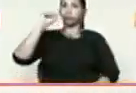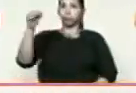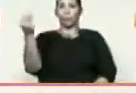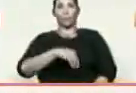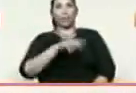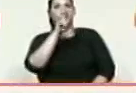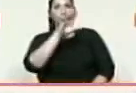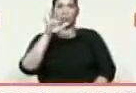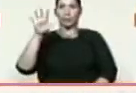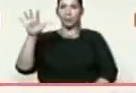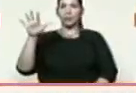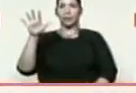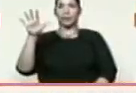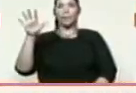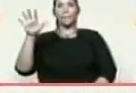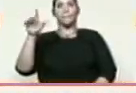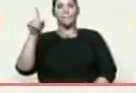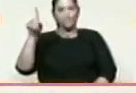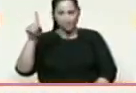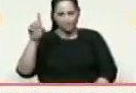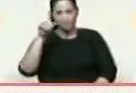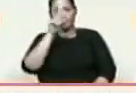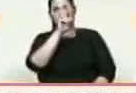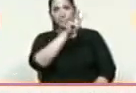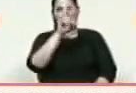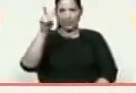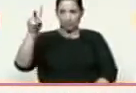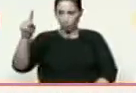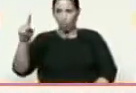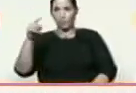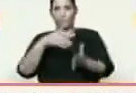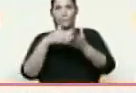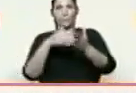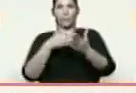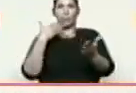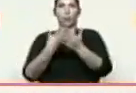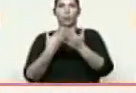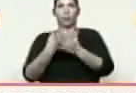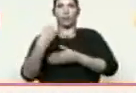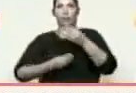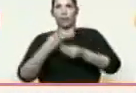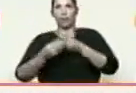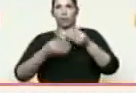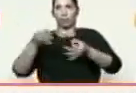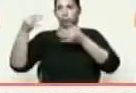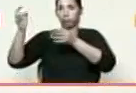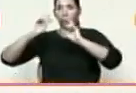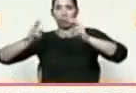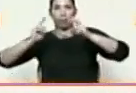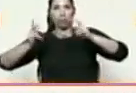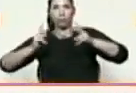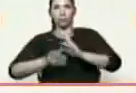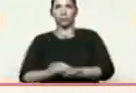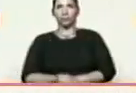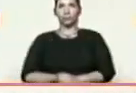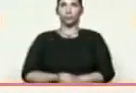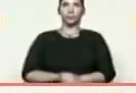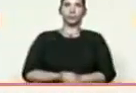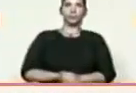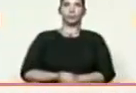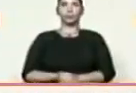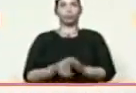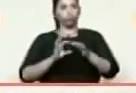mil propuestas. Y las propuestas están hechas en términos muy